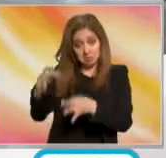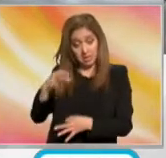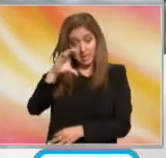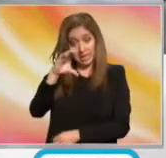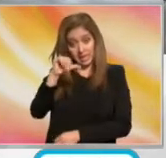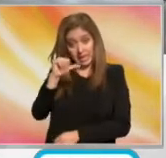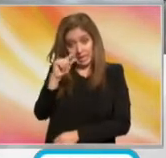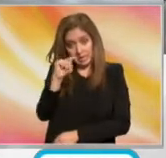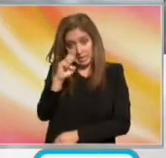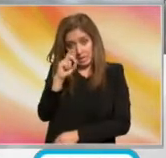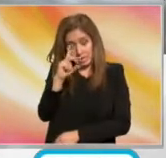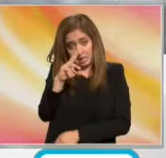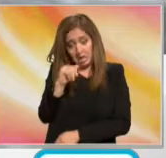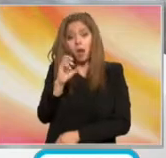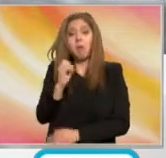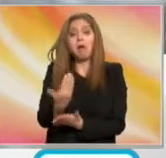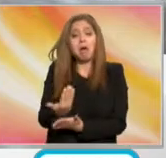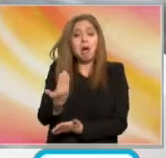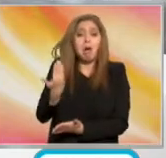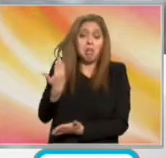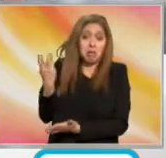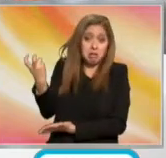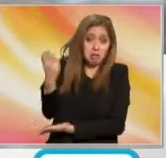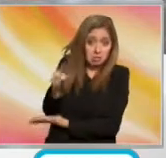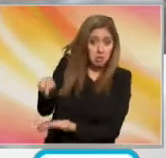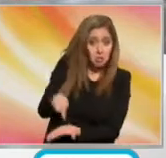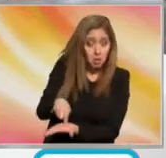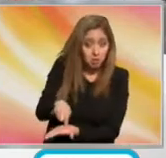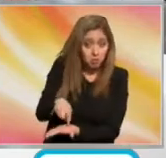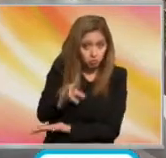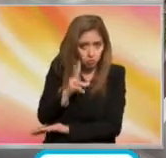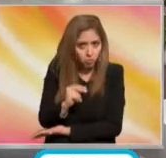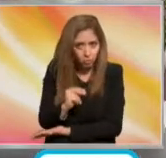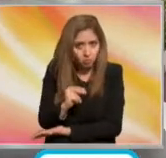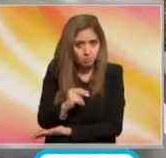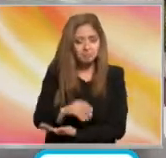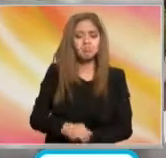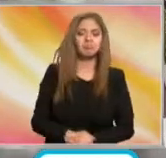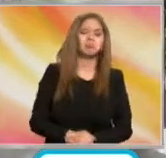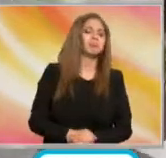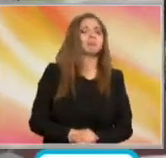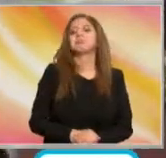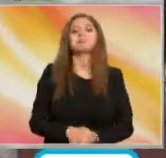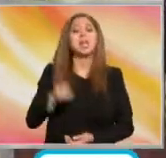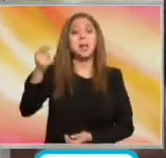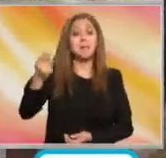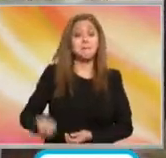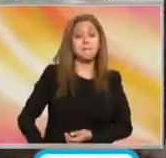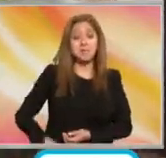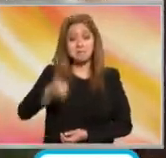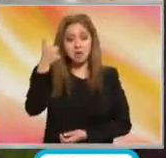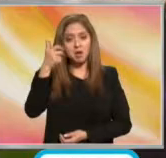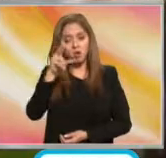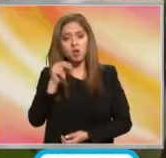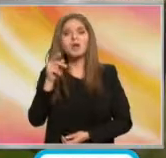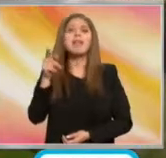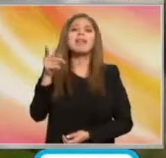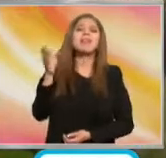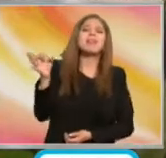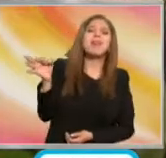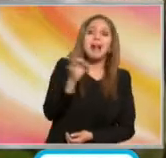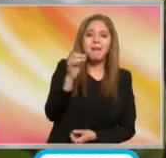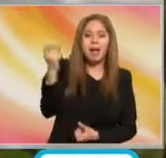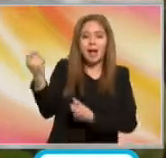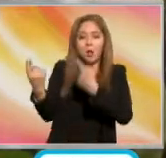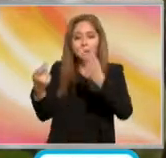había antes ahí en ese mismo lugar. No, ¿verdad? No, realmente no es el primero. Sí. Quizás es de los primeros